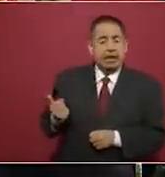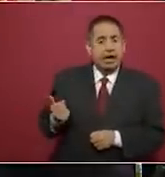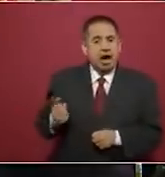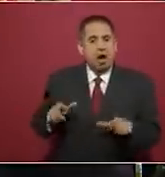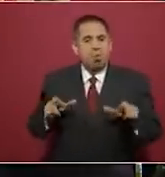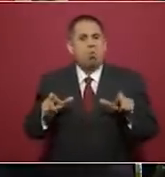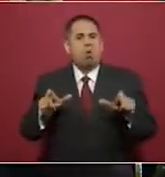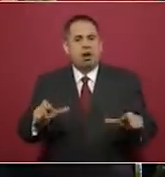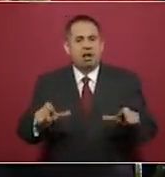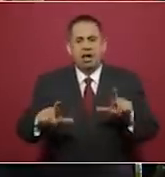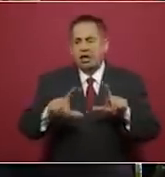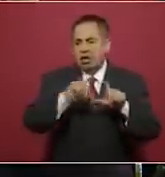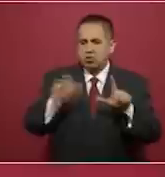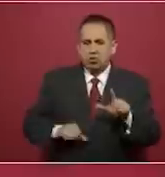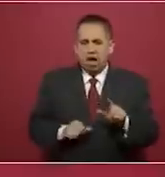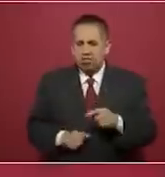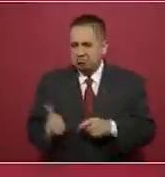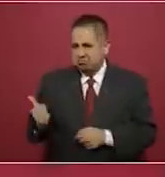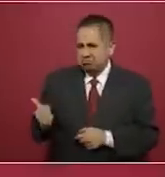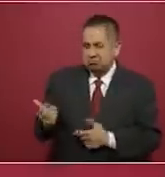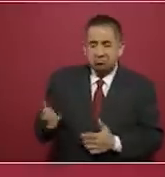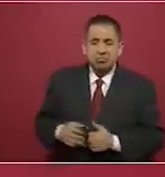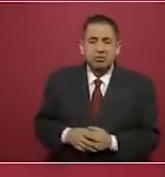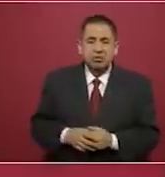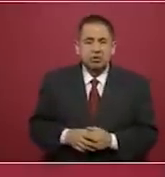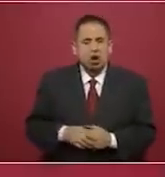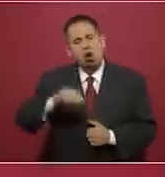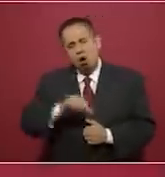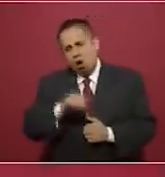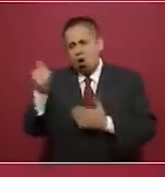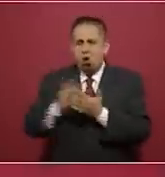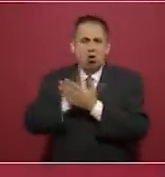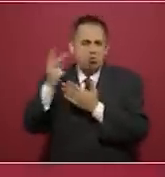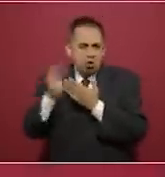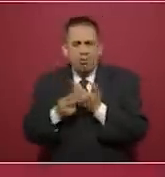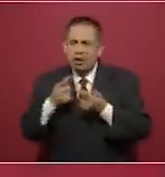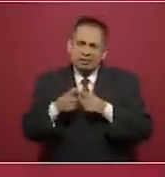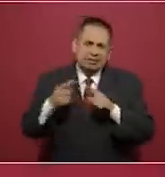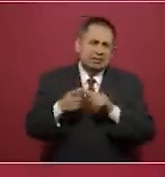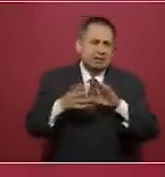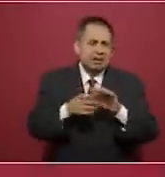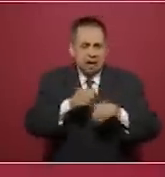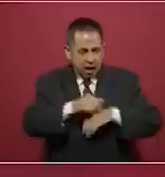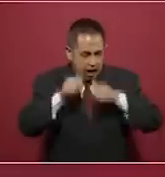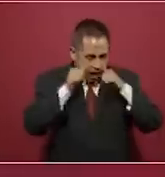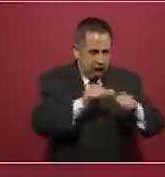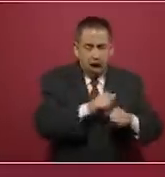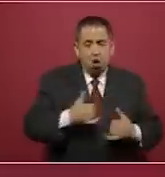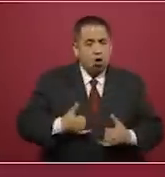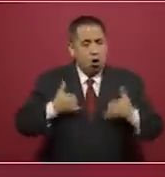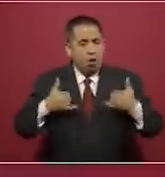y otros programas que van a ir dirigidos a los jóvenes